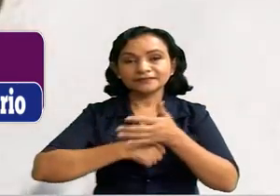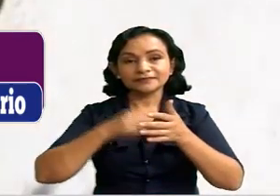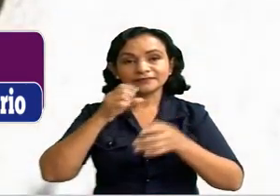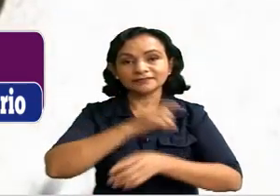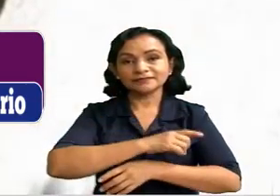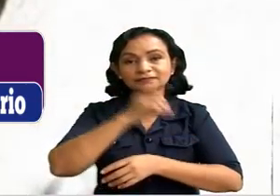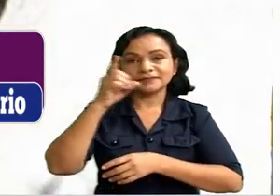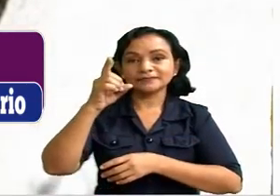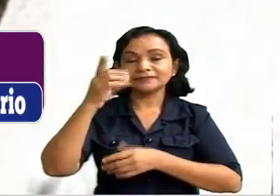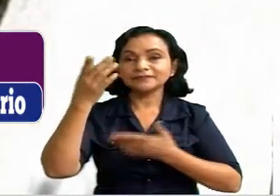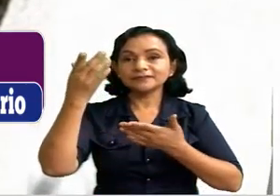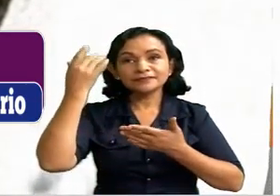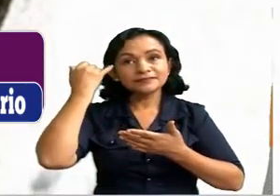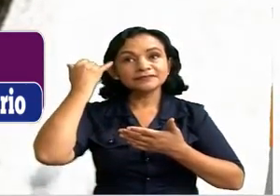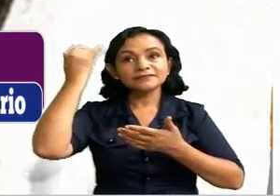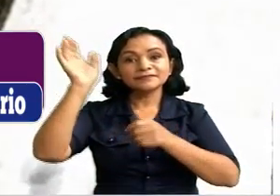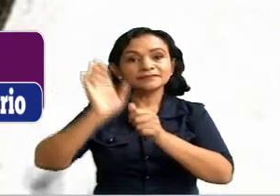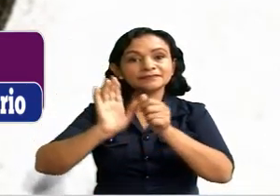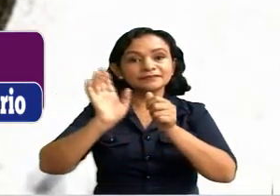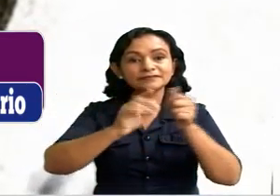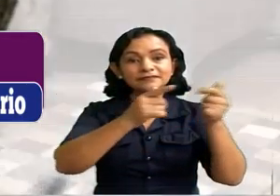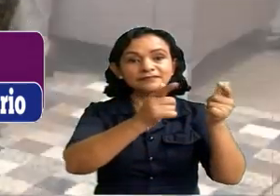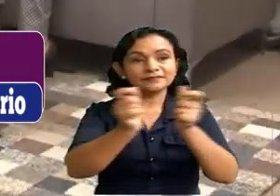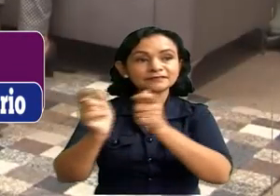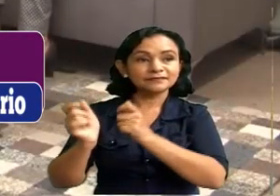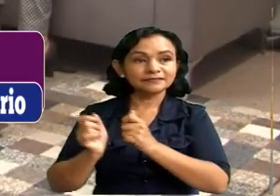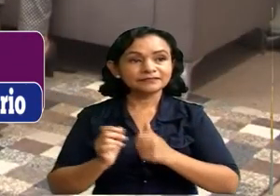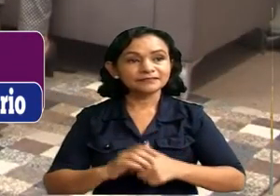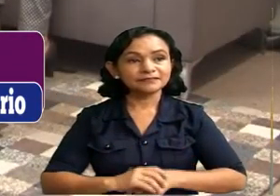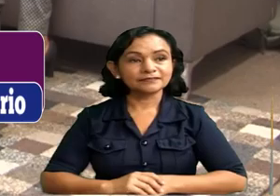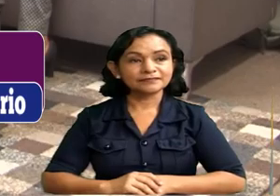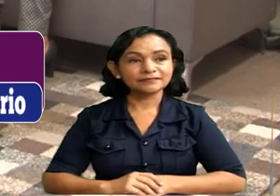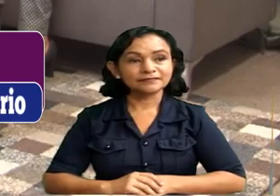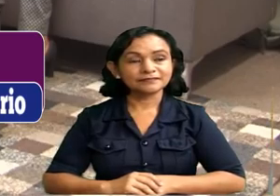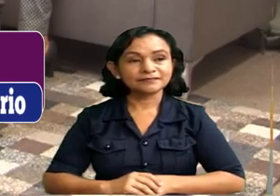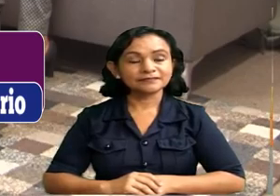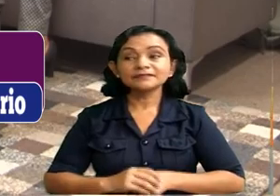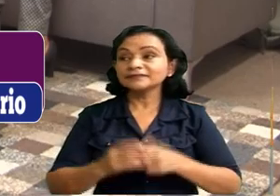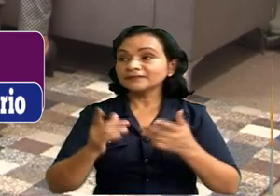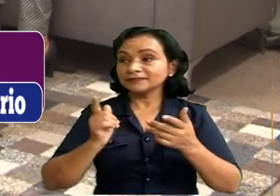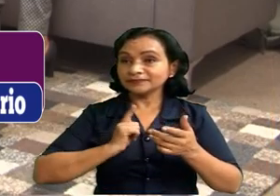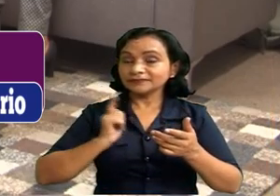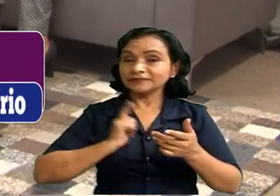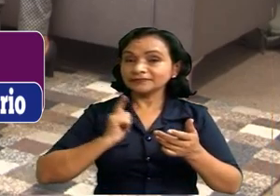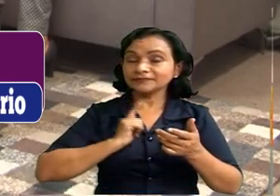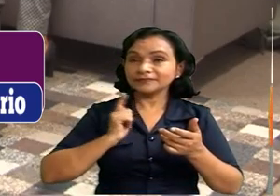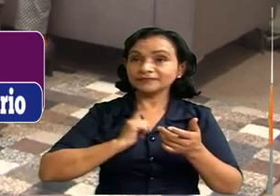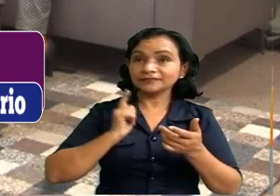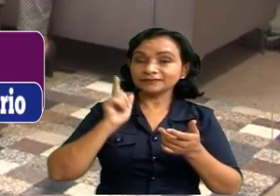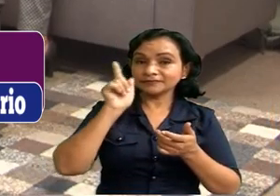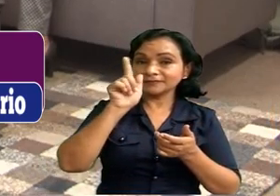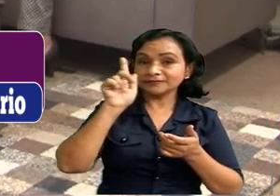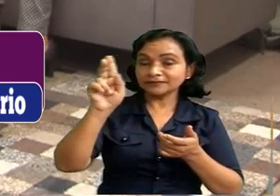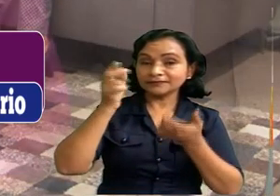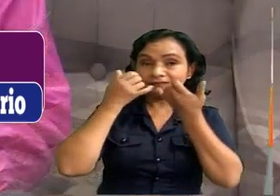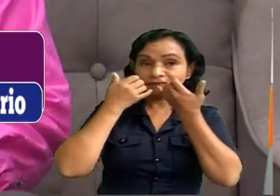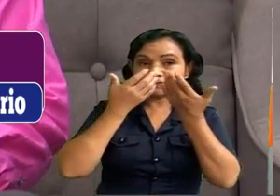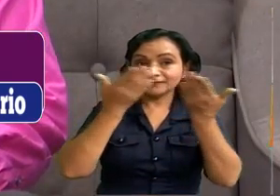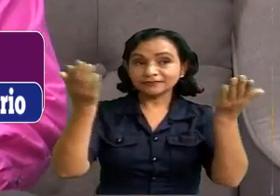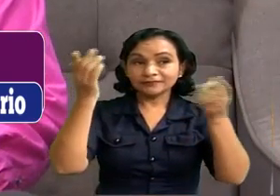los sectores donde nos encontremos. Diputadas, tenemos un reportaje nosotros precisamente a través del